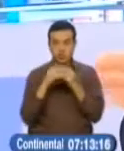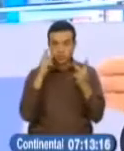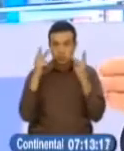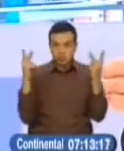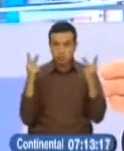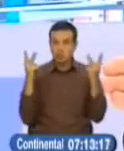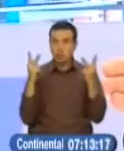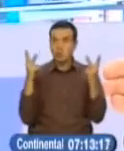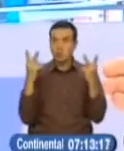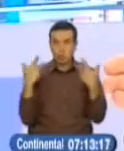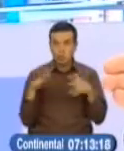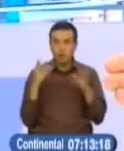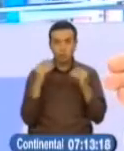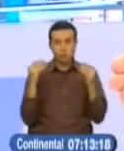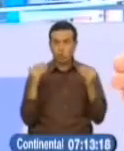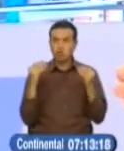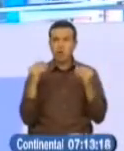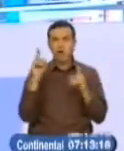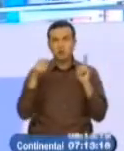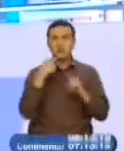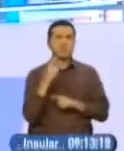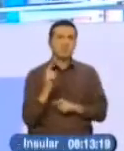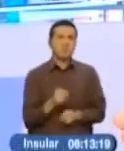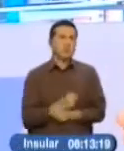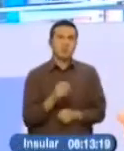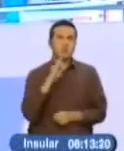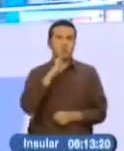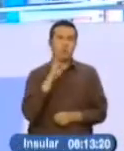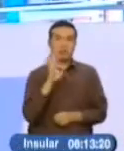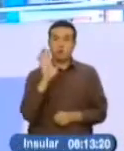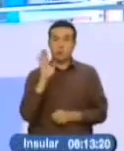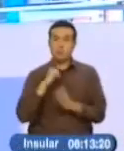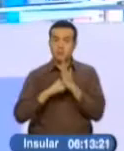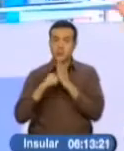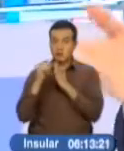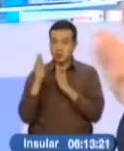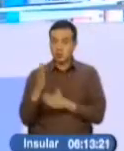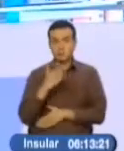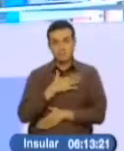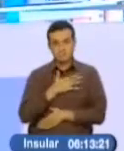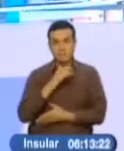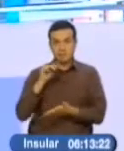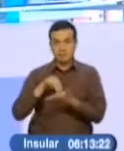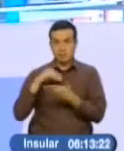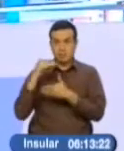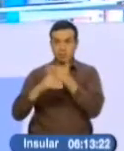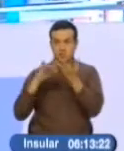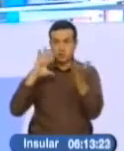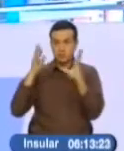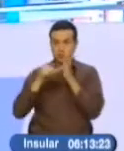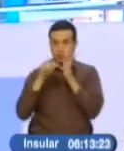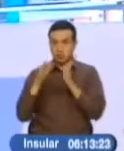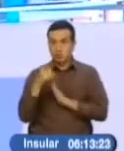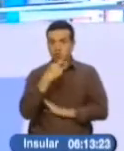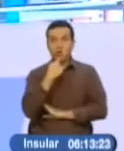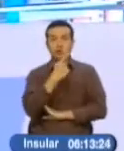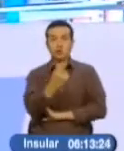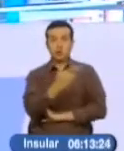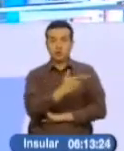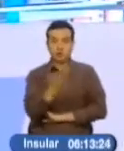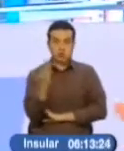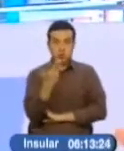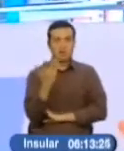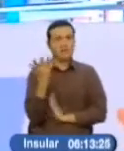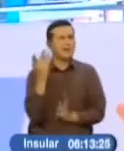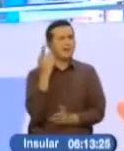eso es parte de los imposibles que estamos logrando. Aquí hasta un ministro amigo, un gran amigo mío, miembro del proceso de Revolución Ciudadana, dijo públicamente que